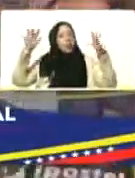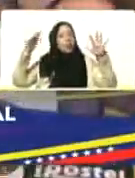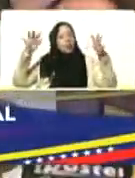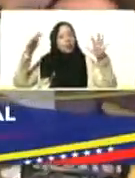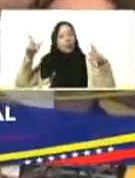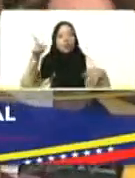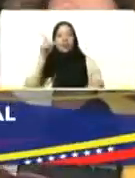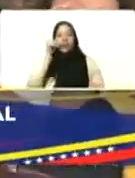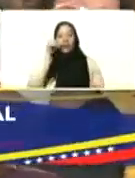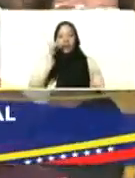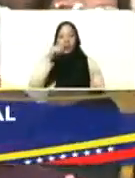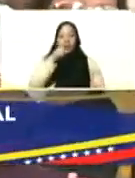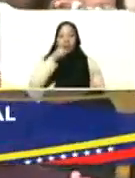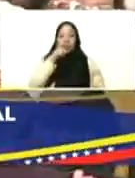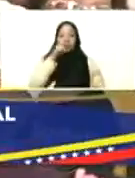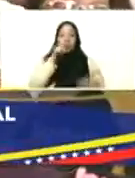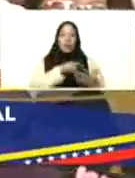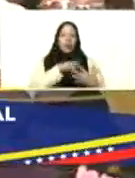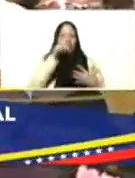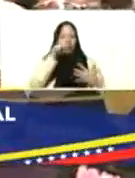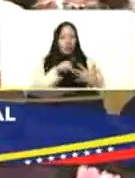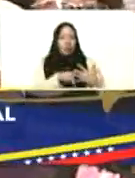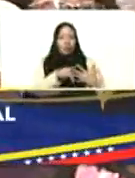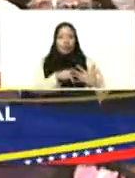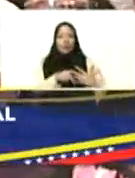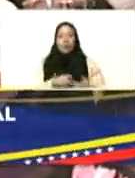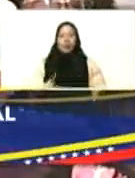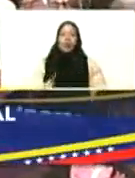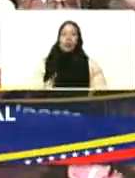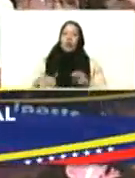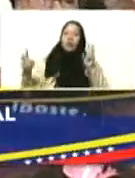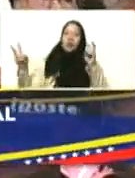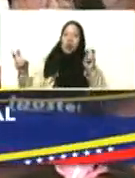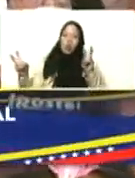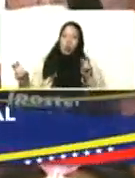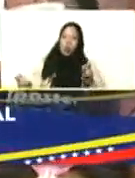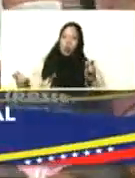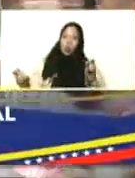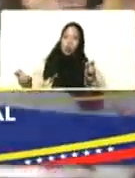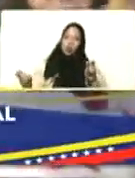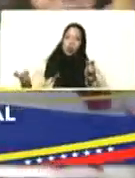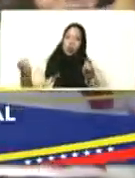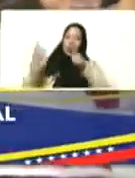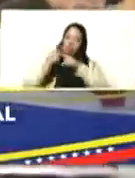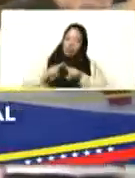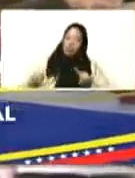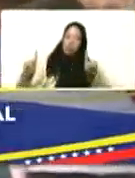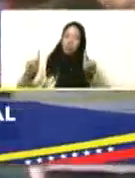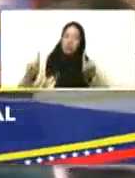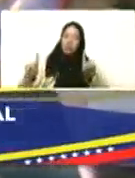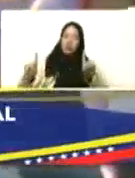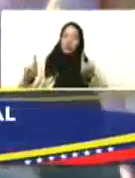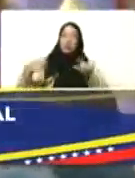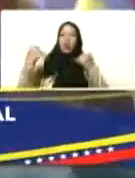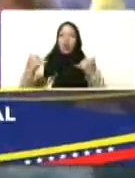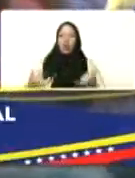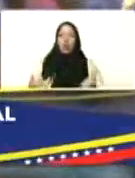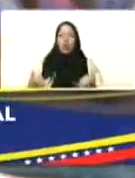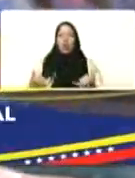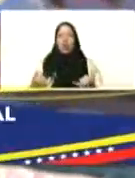Eso nos planteó un nuevo enfoque. Y